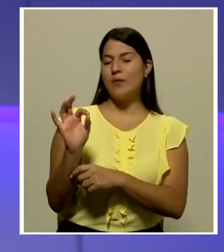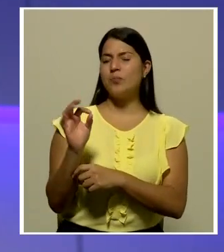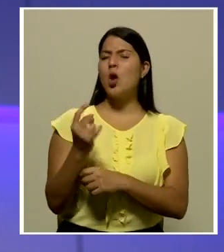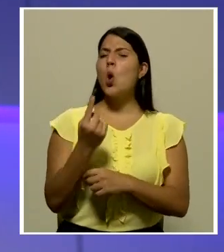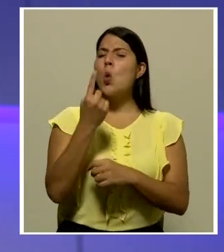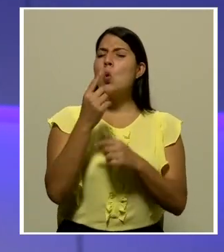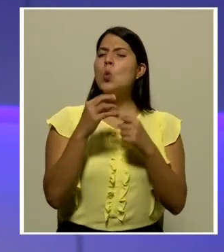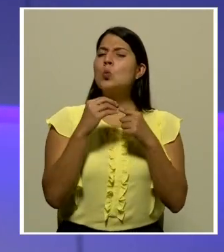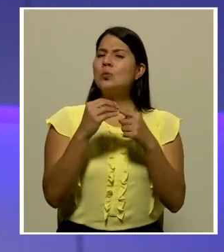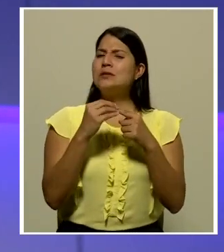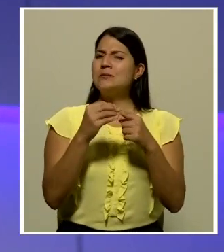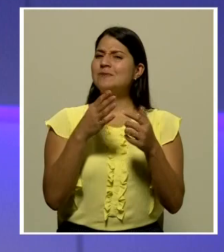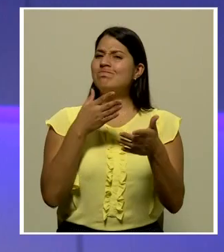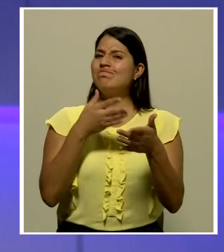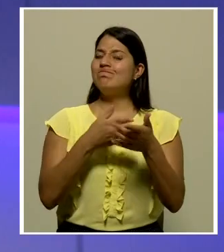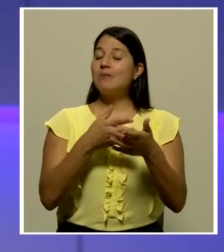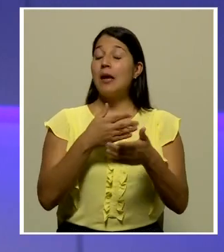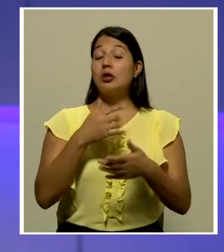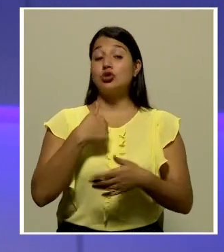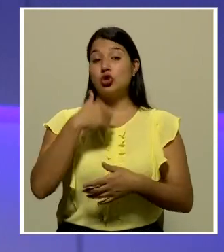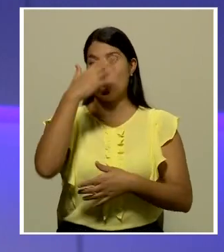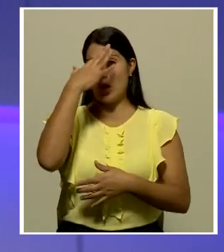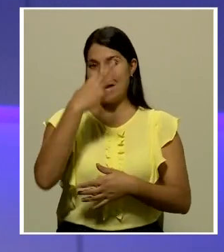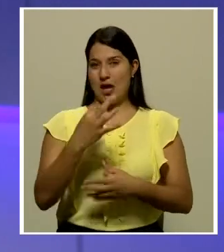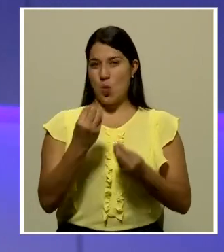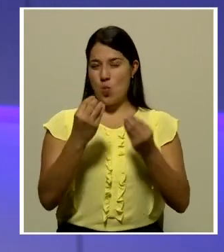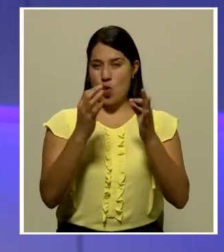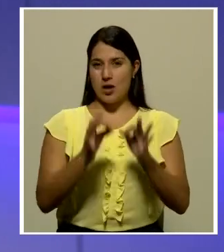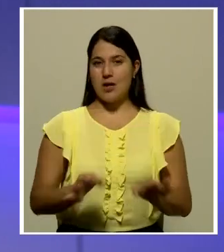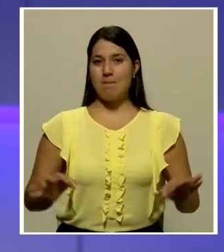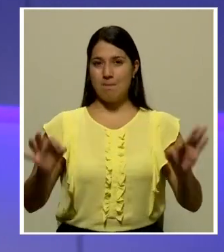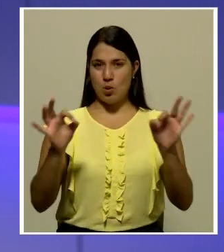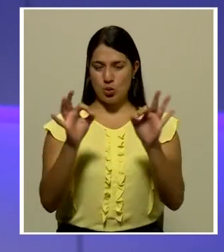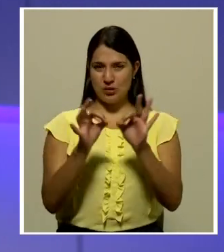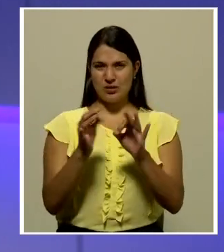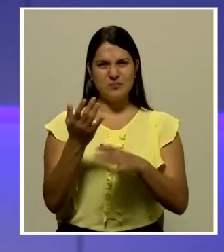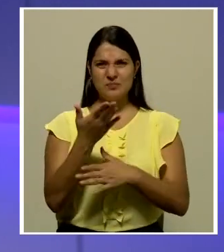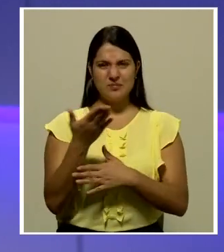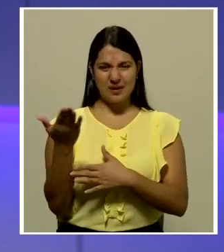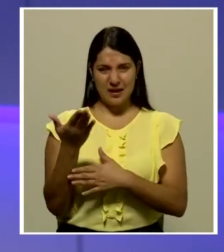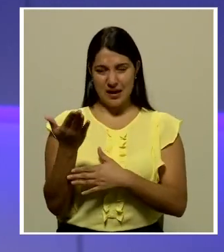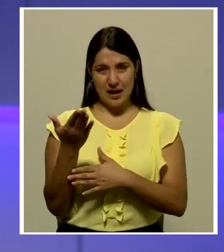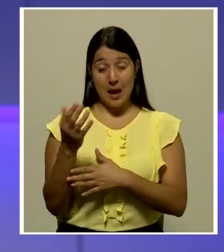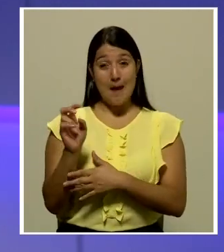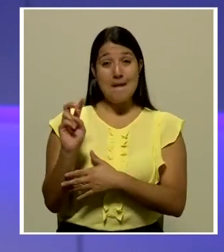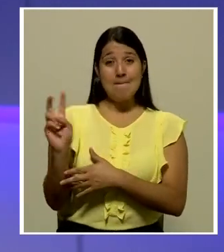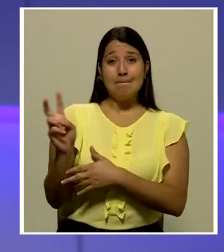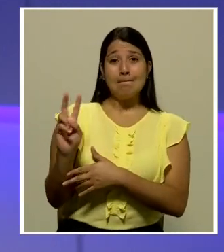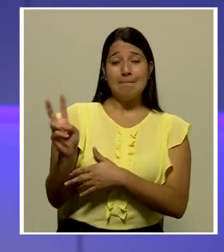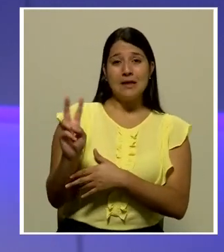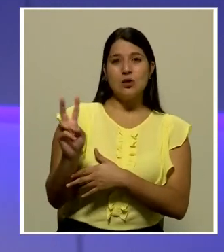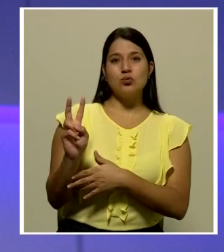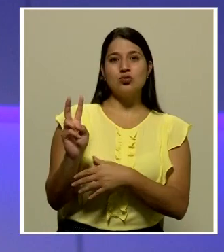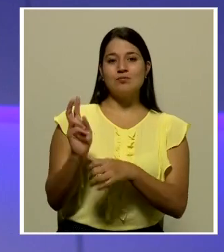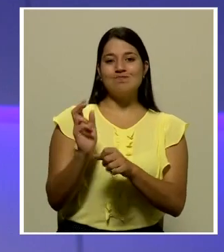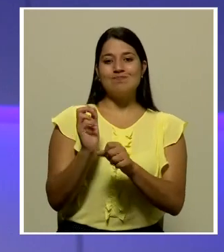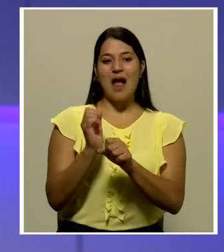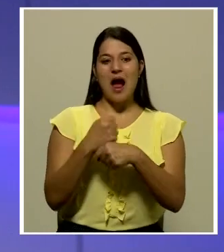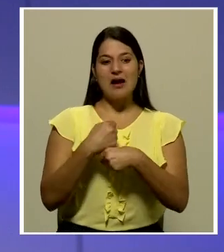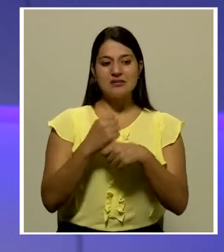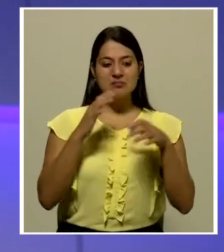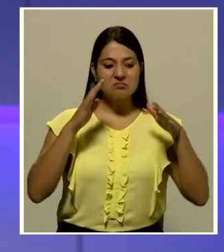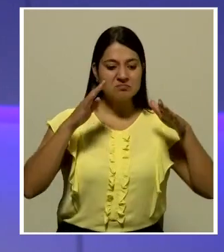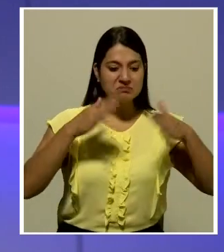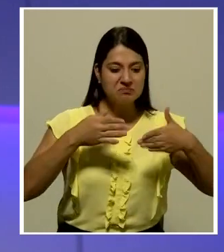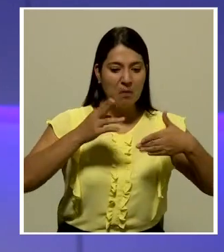de particular importancia. El virus ha monotematizado el debate público. Los